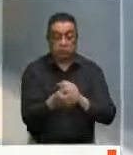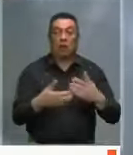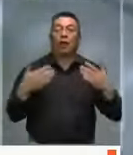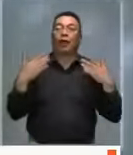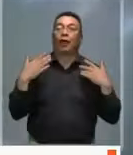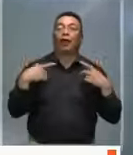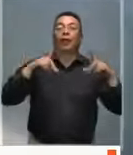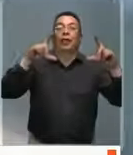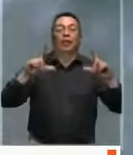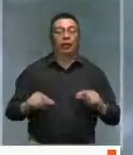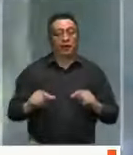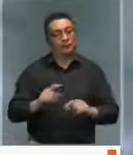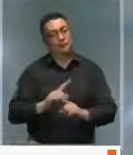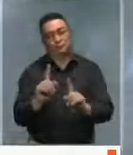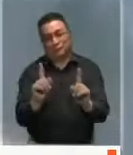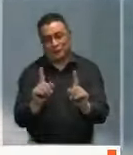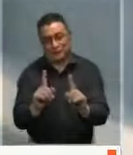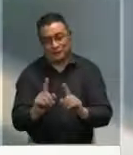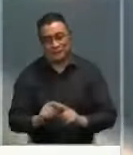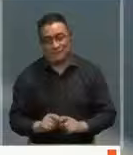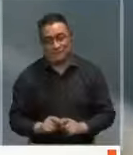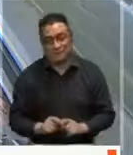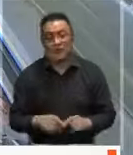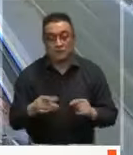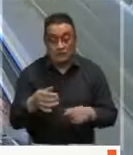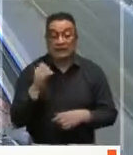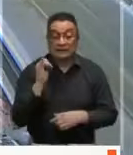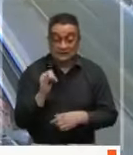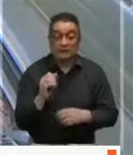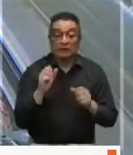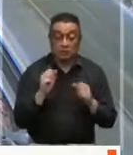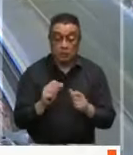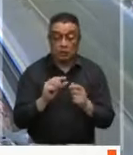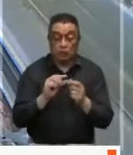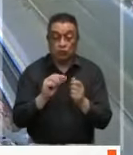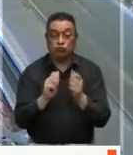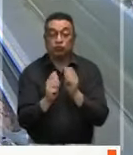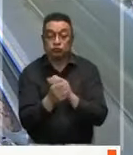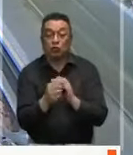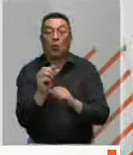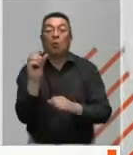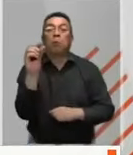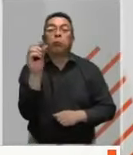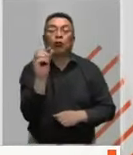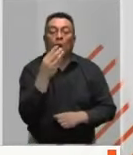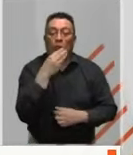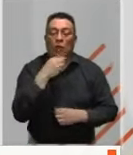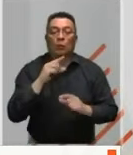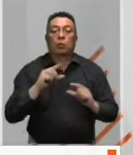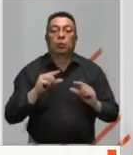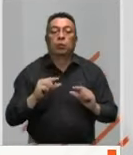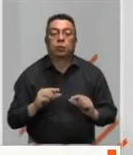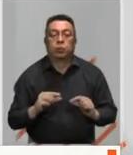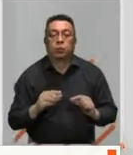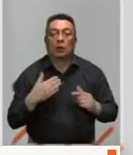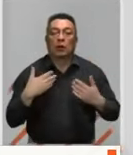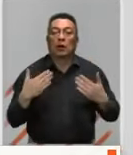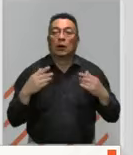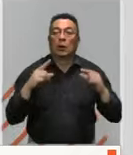temperatura corporal baje Eh sí esto puede suceder de forma transitoria igual podemos sentir